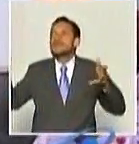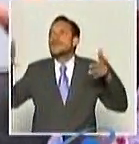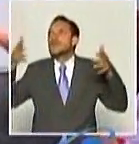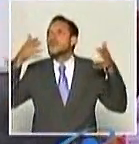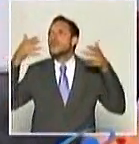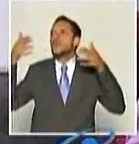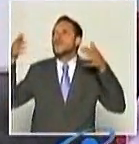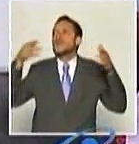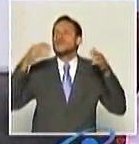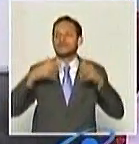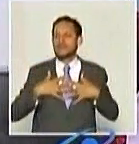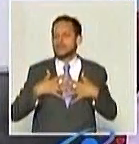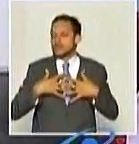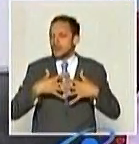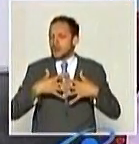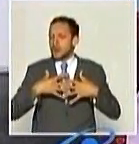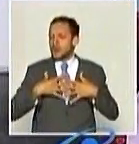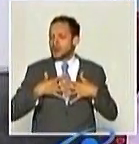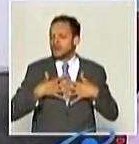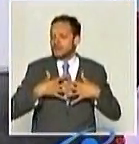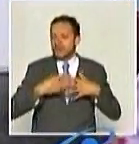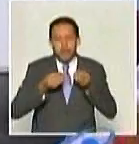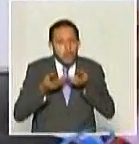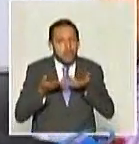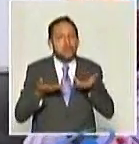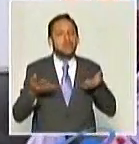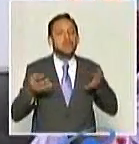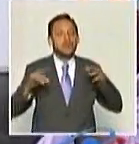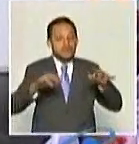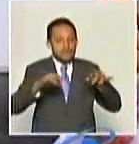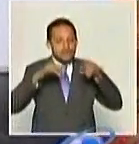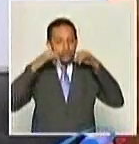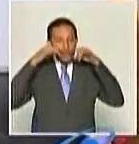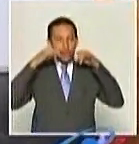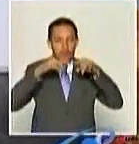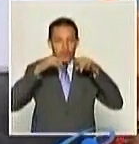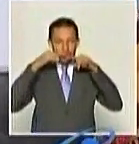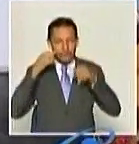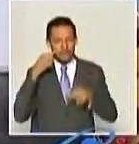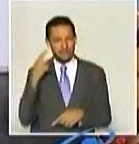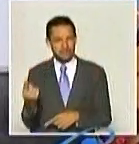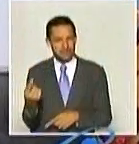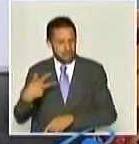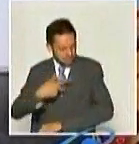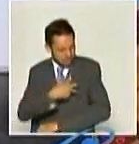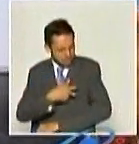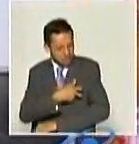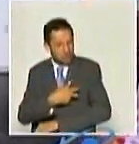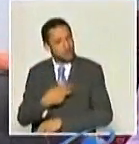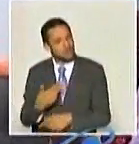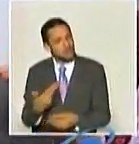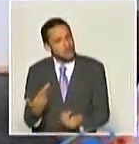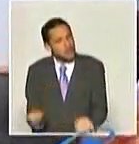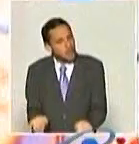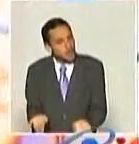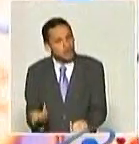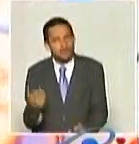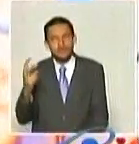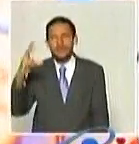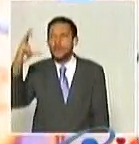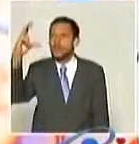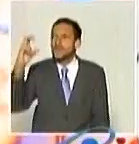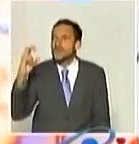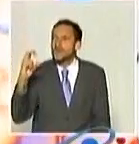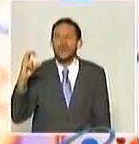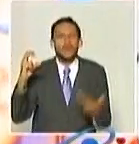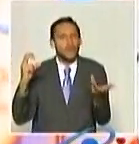el oxígeno está en el aire, el oxígeno es volátil, pero veíamos una jeringa. ¿Cómo llevarlo a la jeringa y por qué se lo